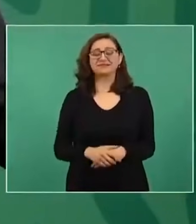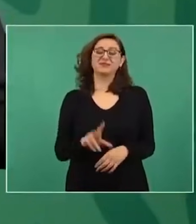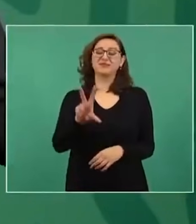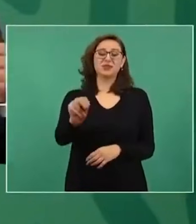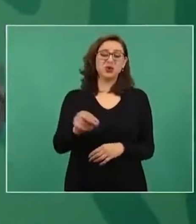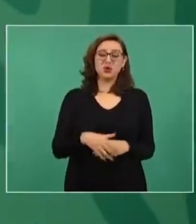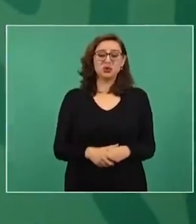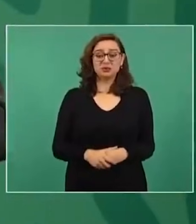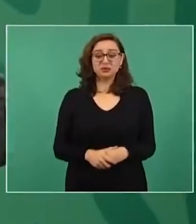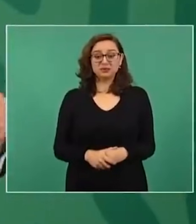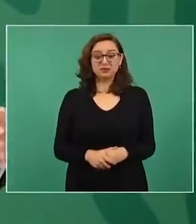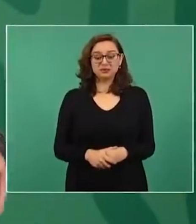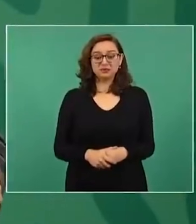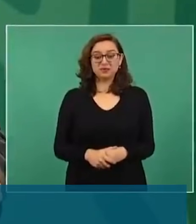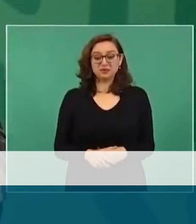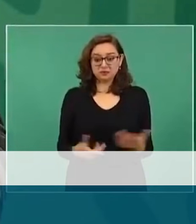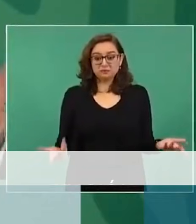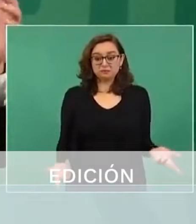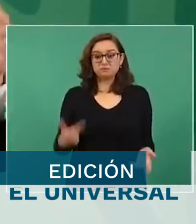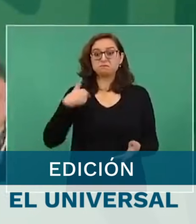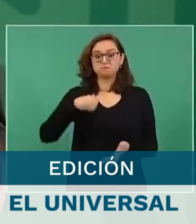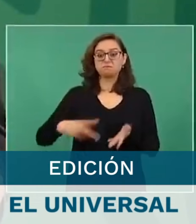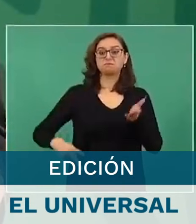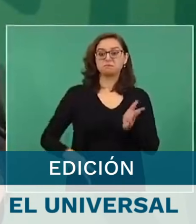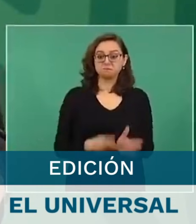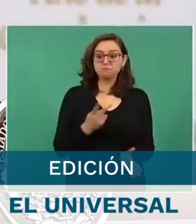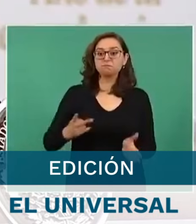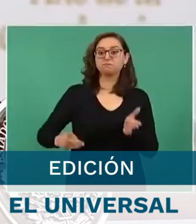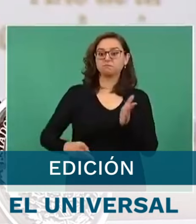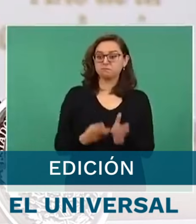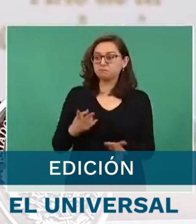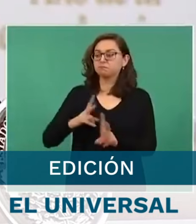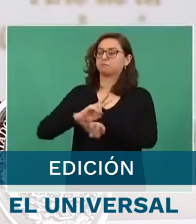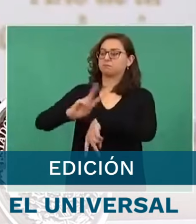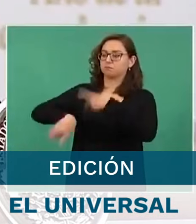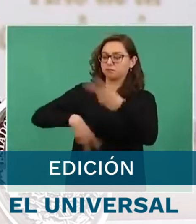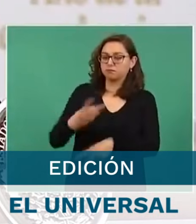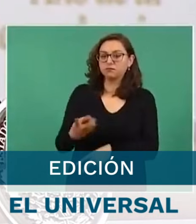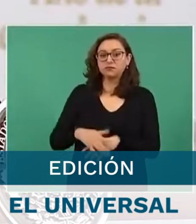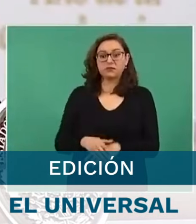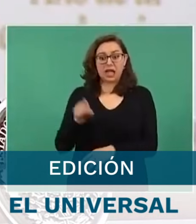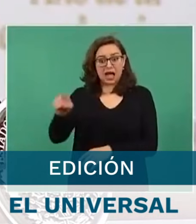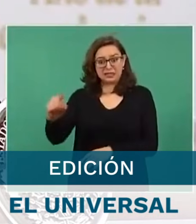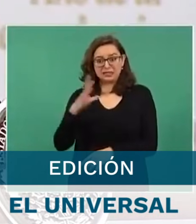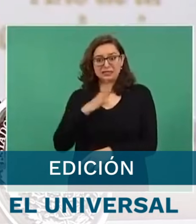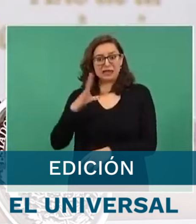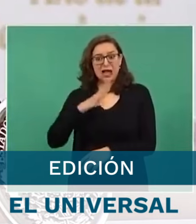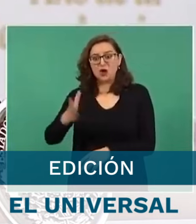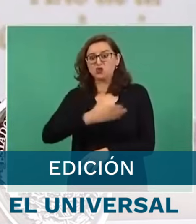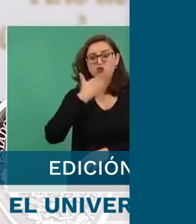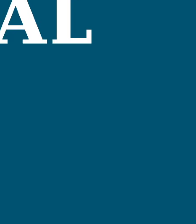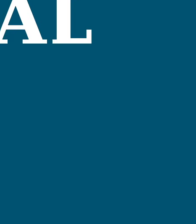exhibió mensajes en redes sociales que el jefe Diego escribió para criticar al actual gobierno.